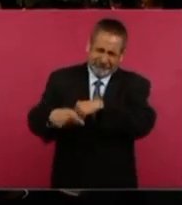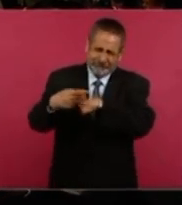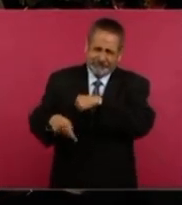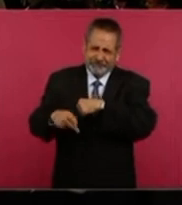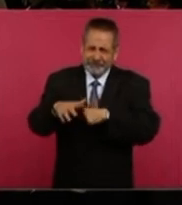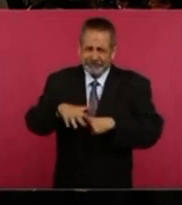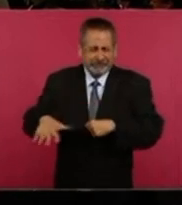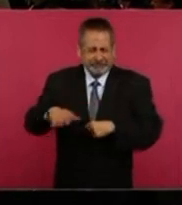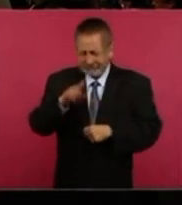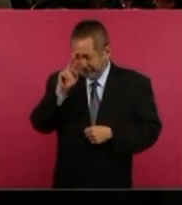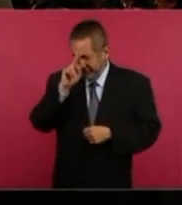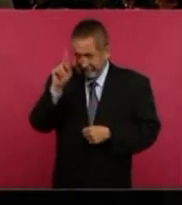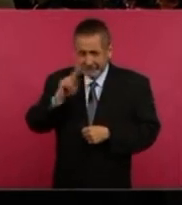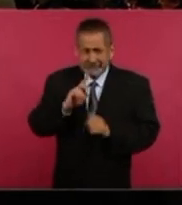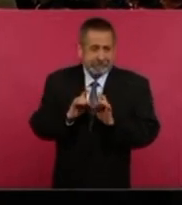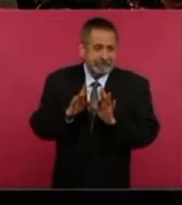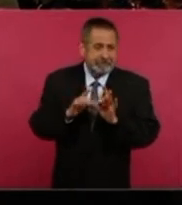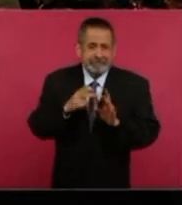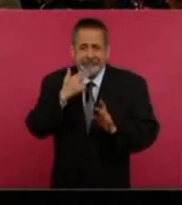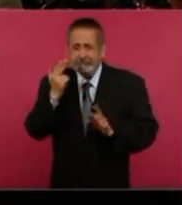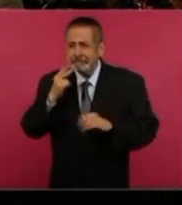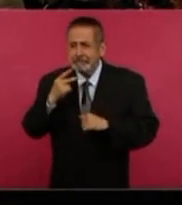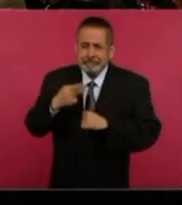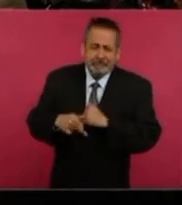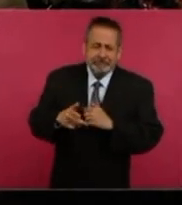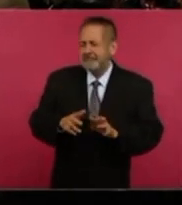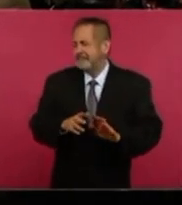muy peligroso. Luego,